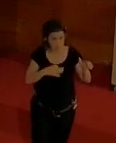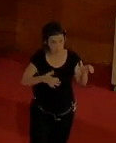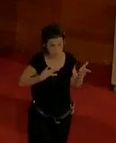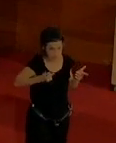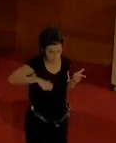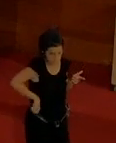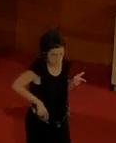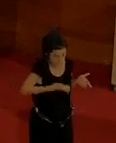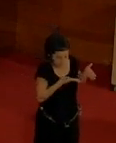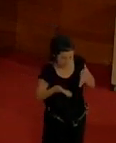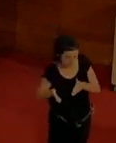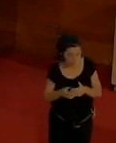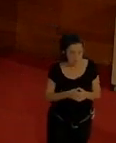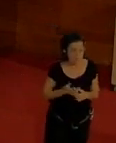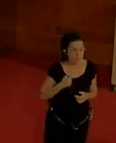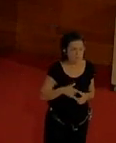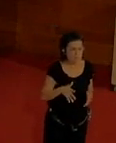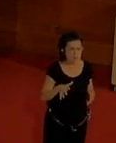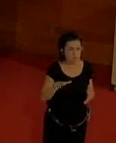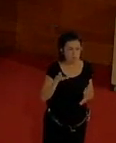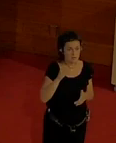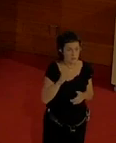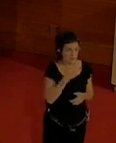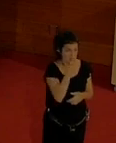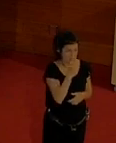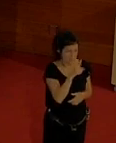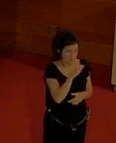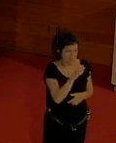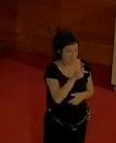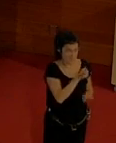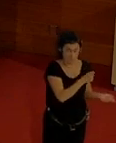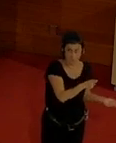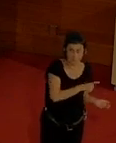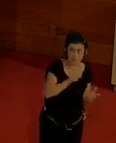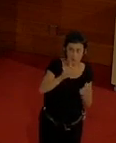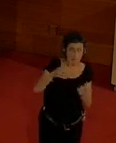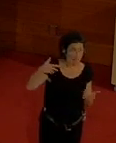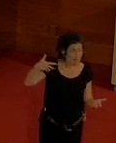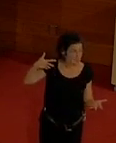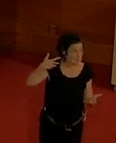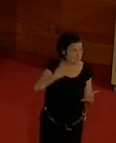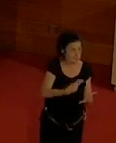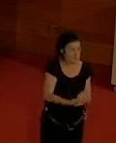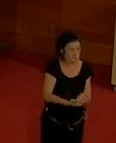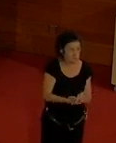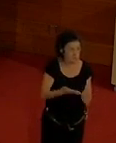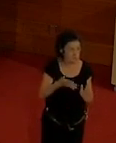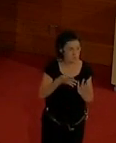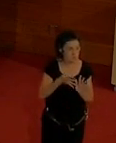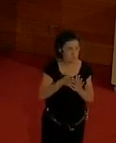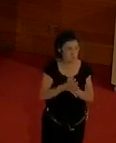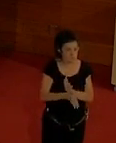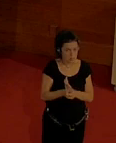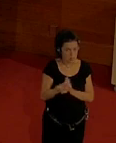inicial pero yo entiendo que desde que mandan a la perrita leica hasta hoy todo esto es un espacio de la competencia